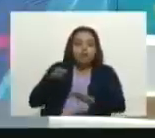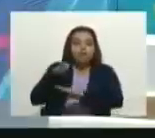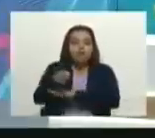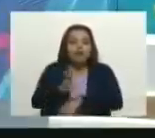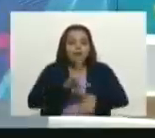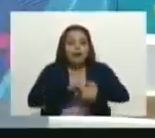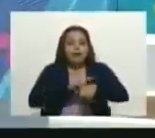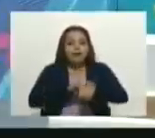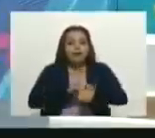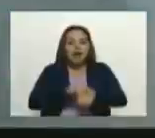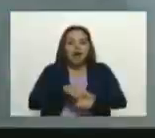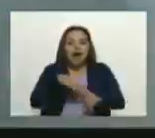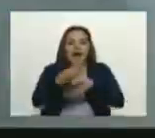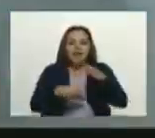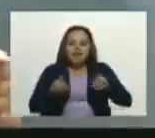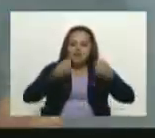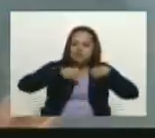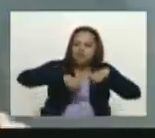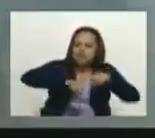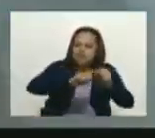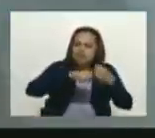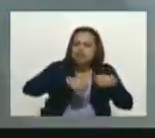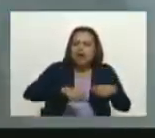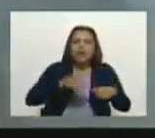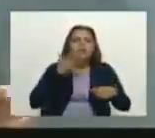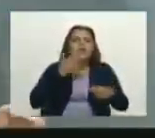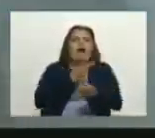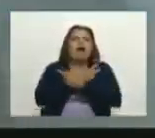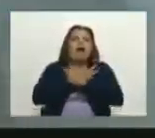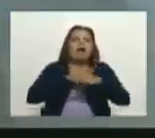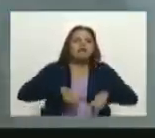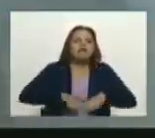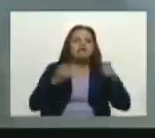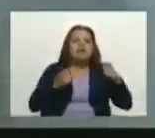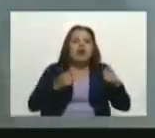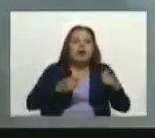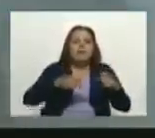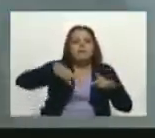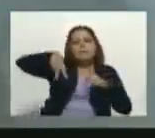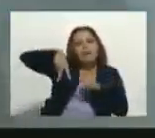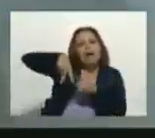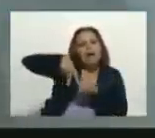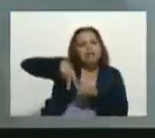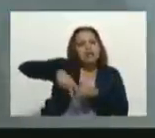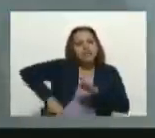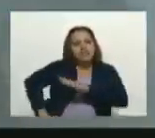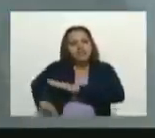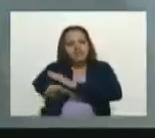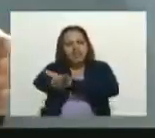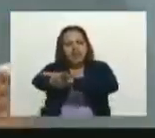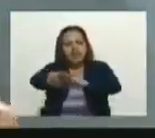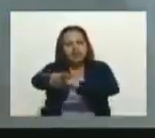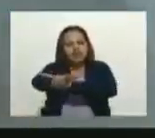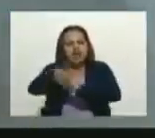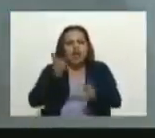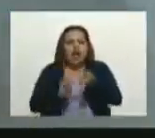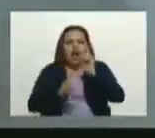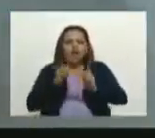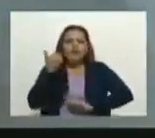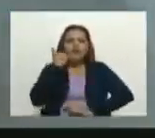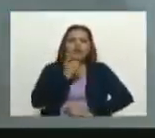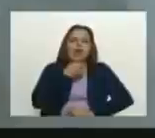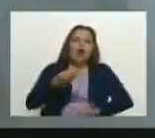la gente a rehabilitarse de una fractura, de una pierna, de un brazo, de alguna enfermedad, volver a